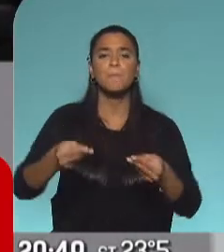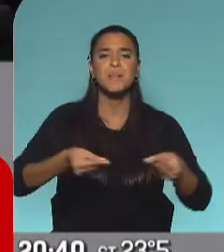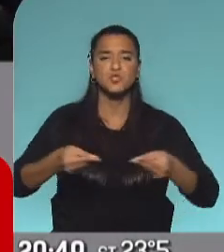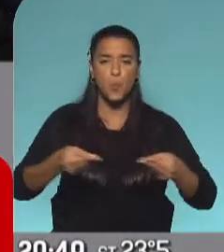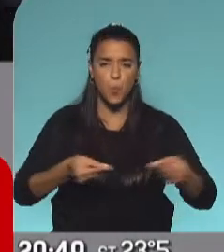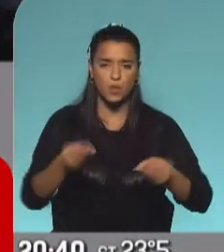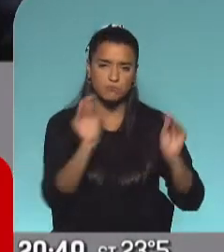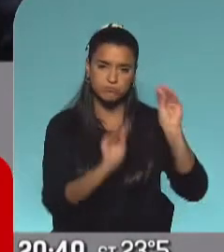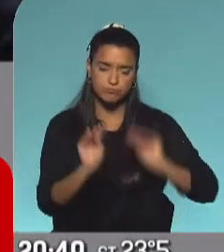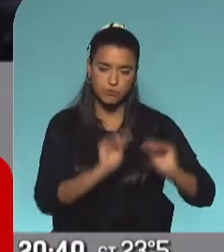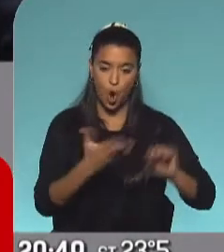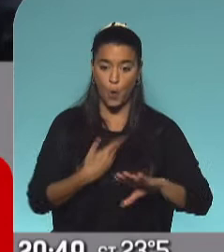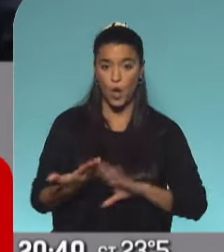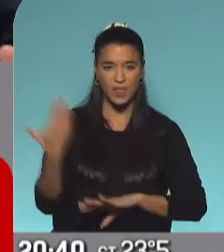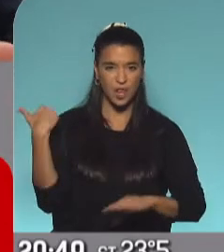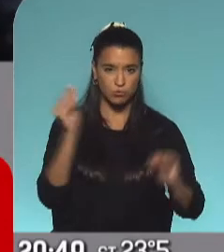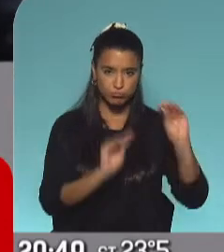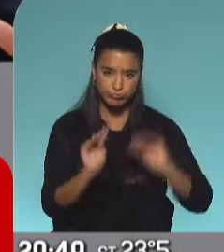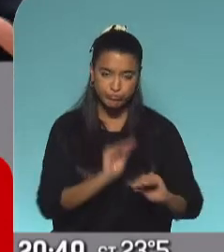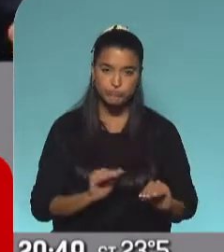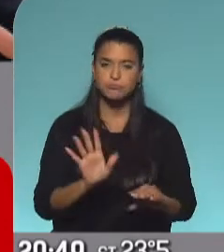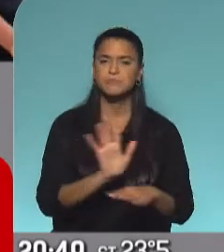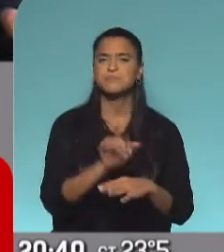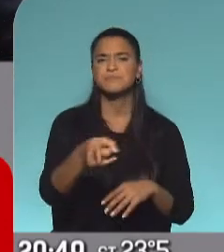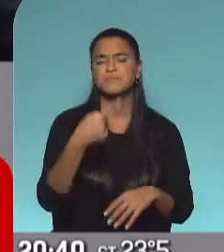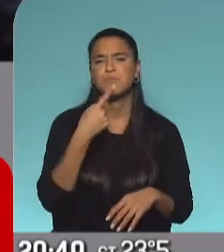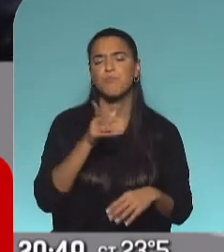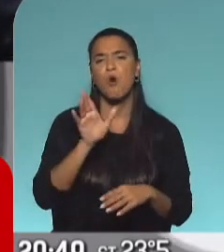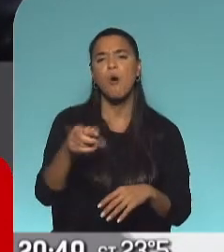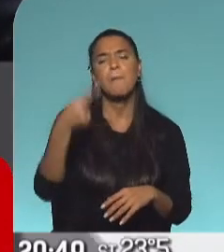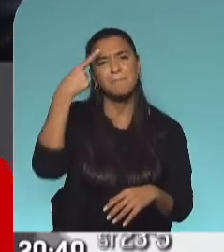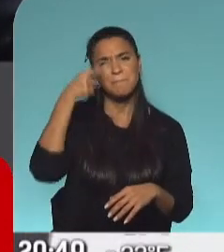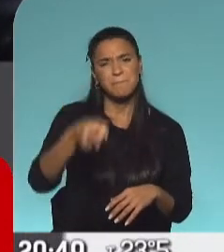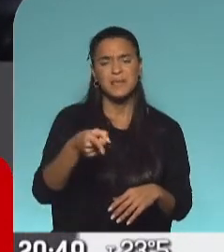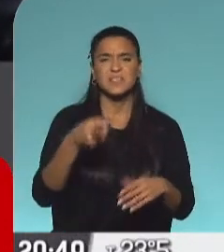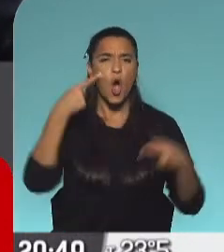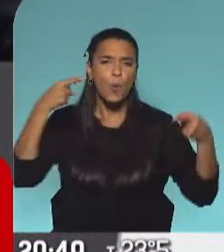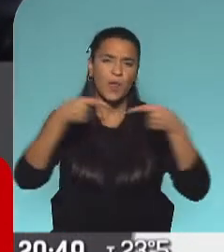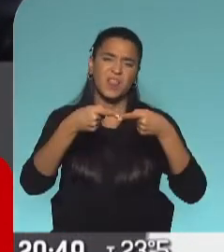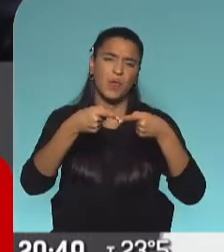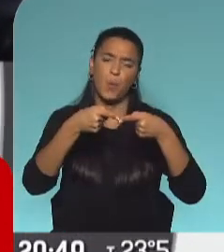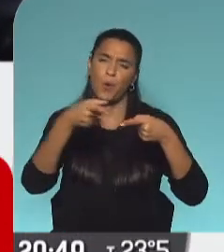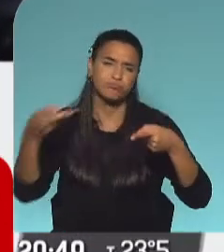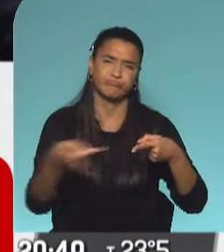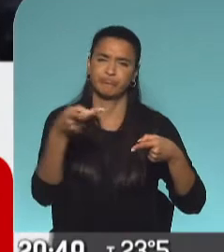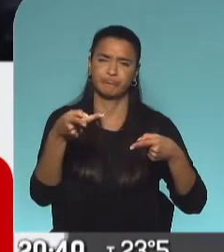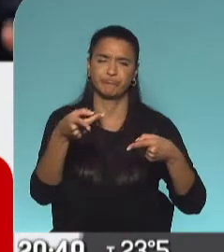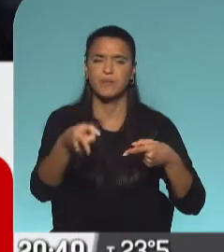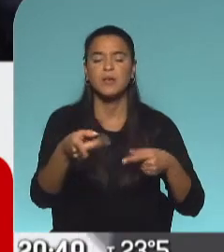había armado, que lo había armado el gobierno anterior, que tenía totalmente subestimadas las metas, que tenía